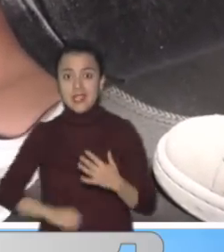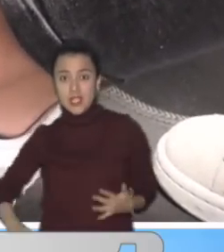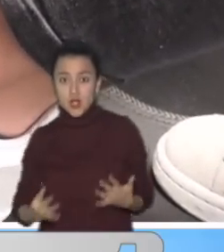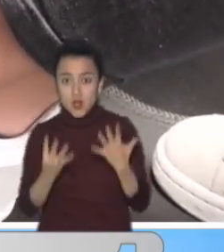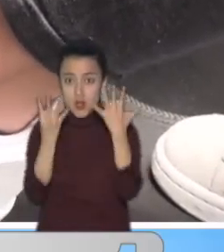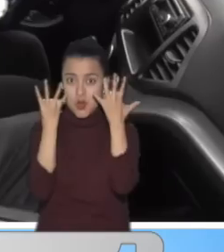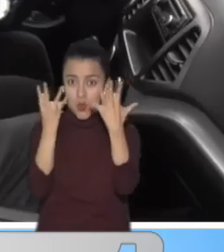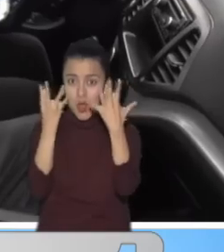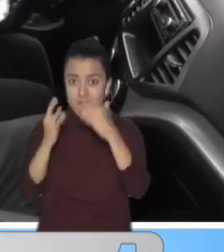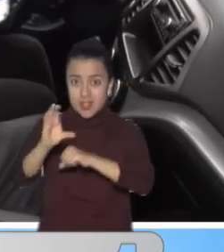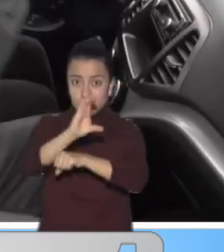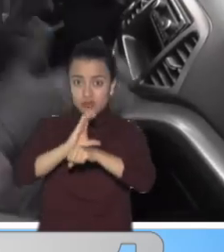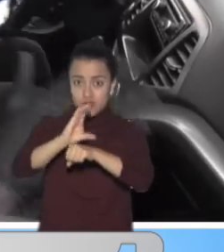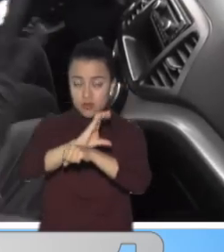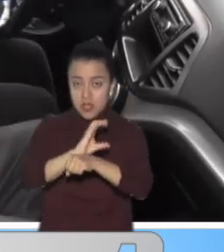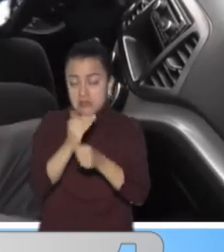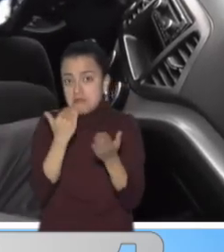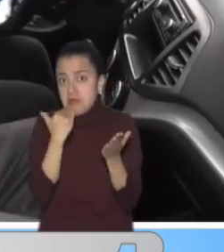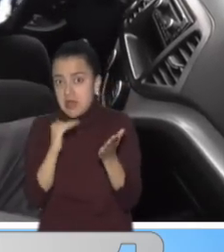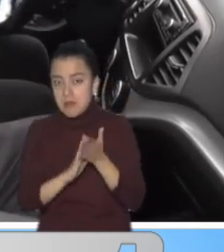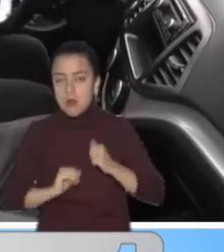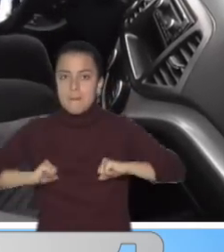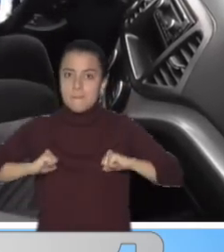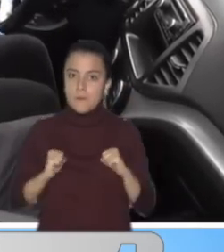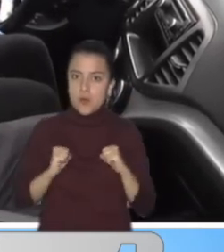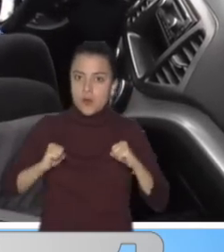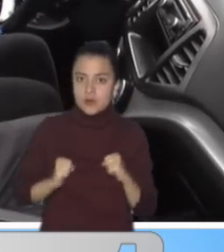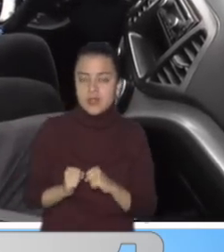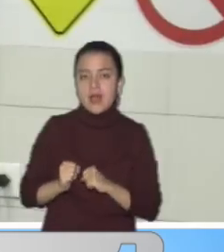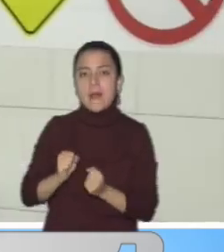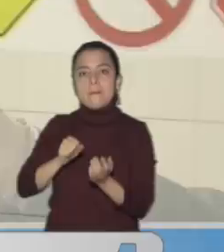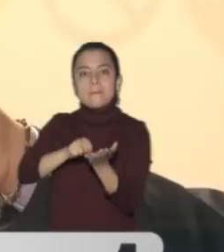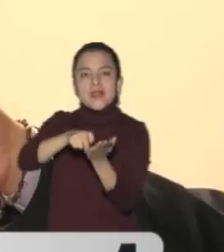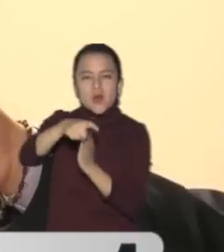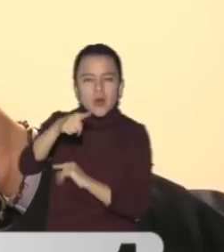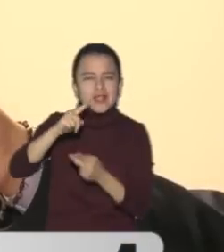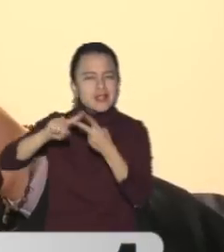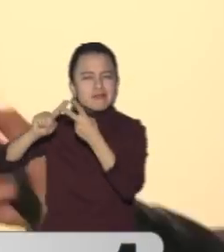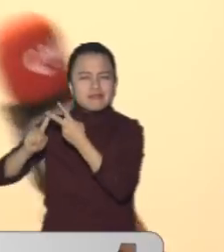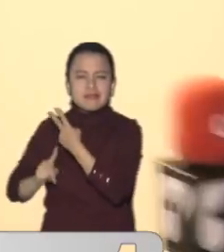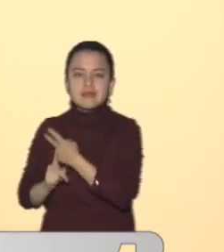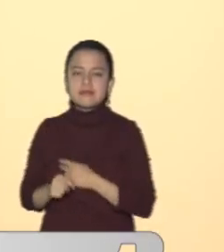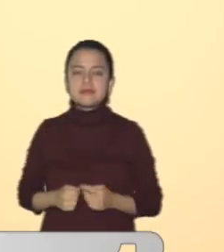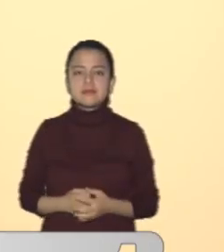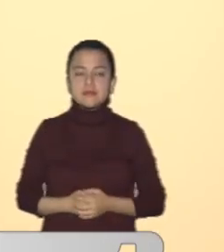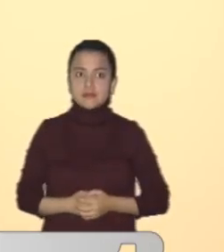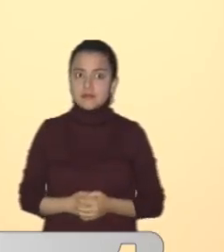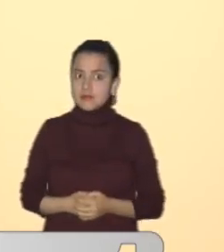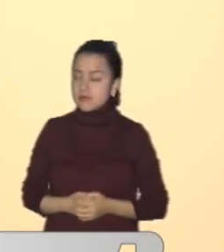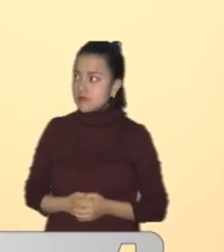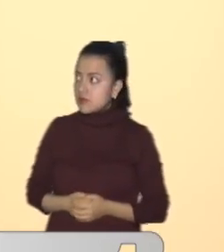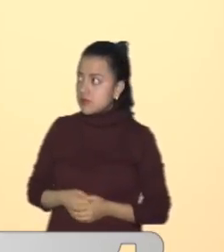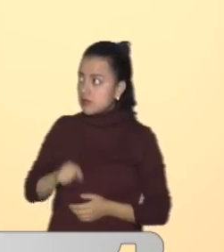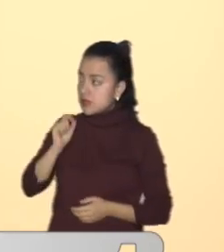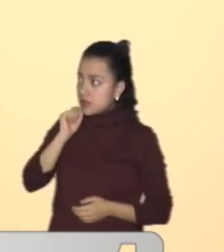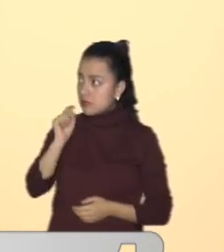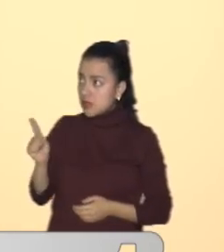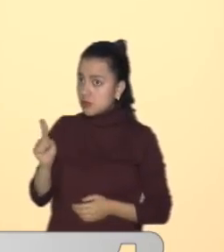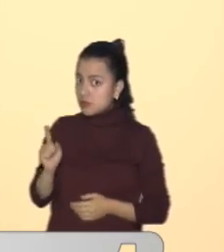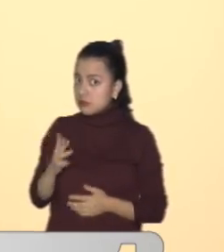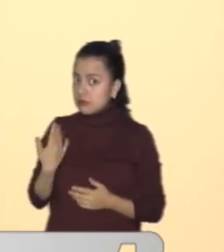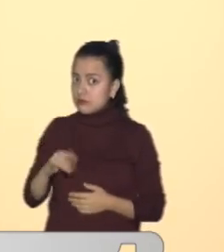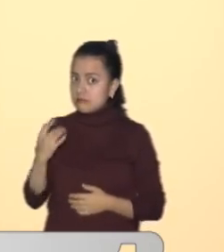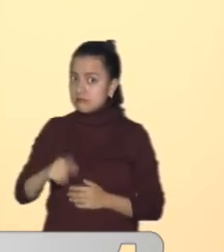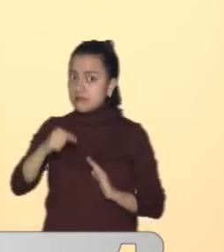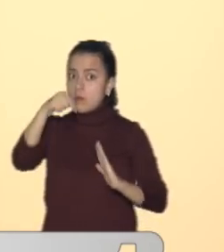ciudades detectadas. Podemos mencionar Bogotá, Piedecuesta, Mocoa, entre algunas de estas. Superintendente, acá hay un tema de fondo